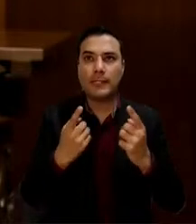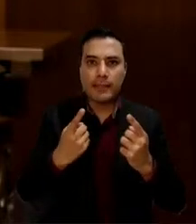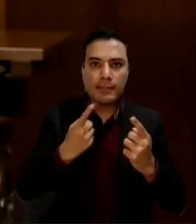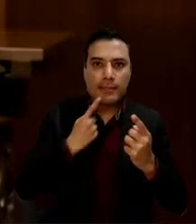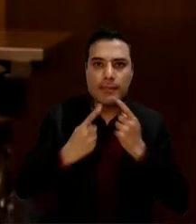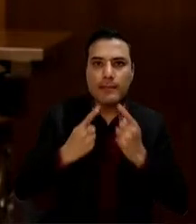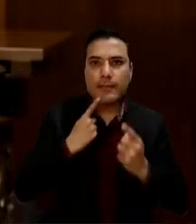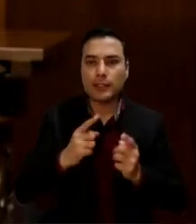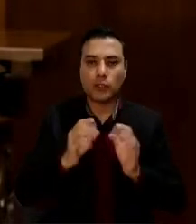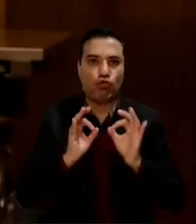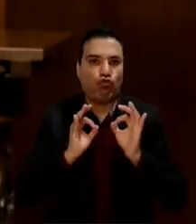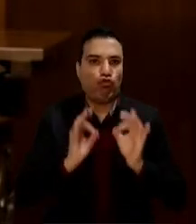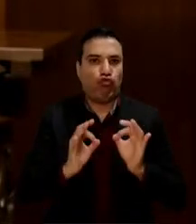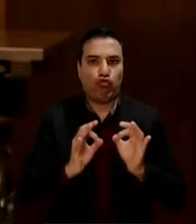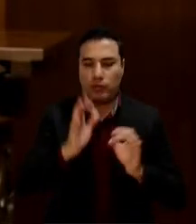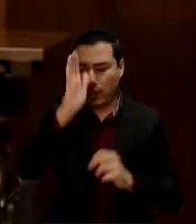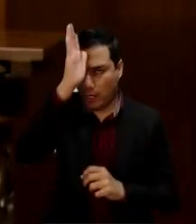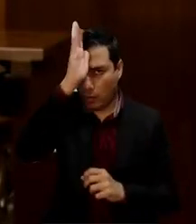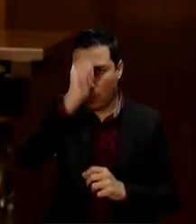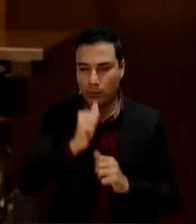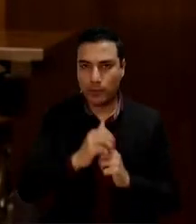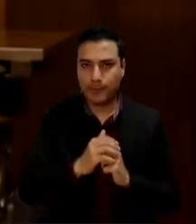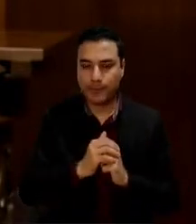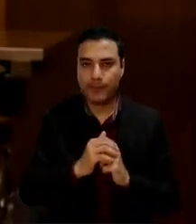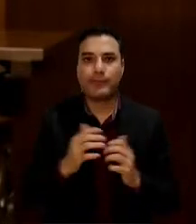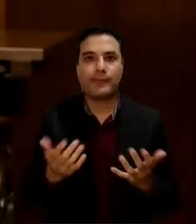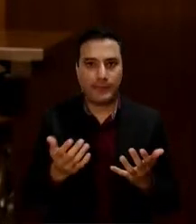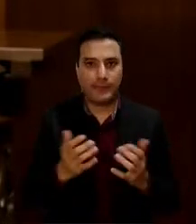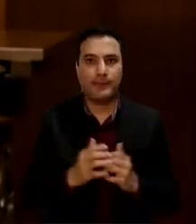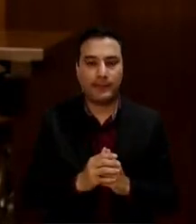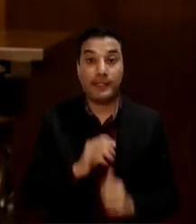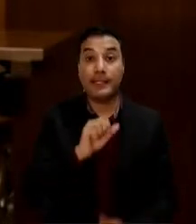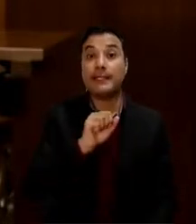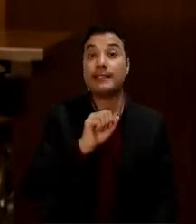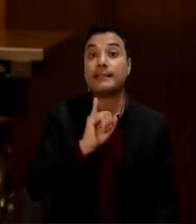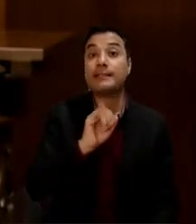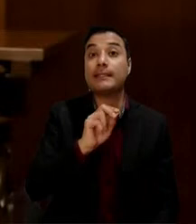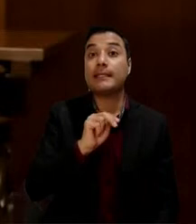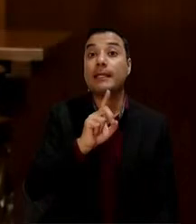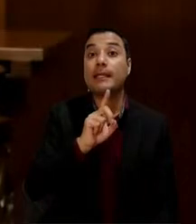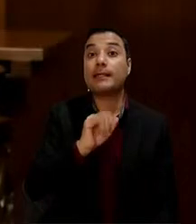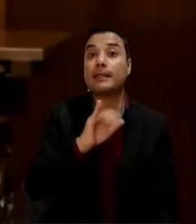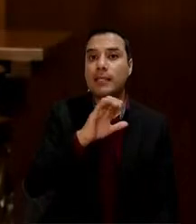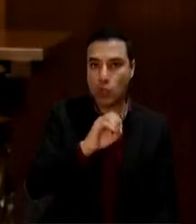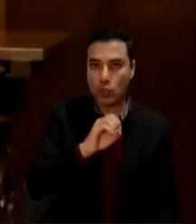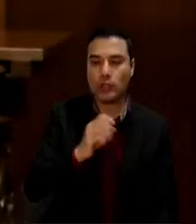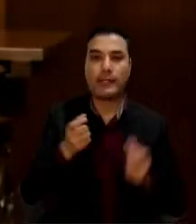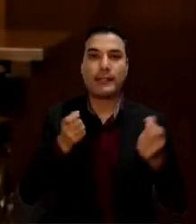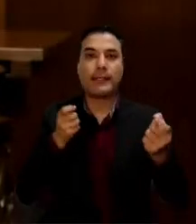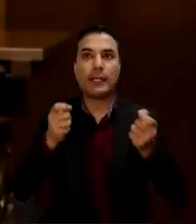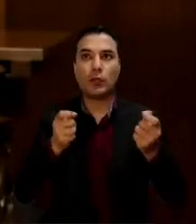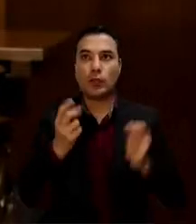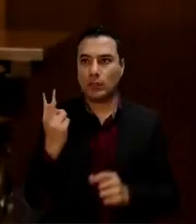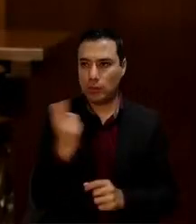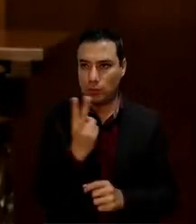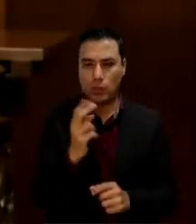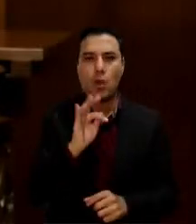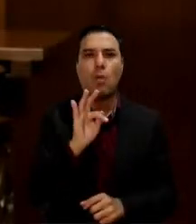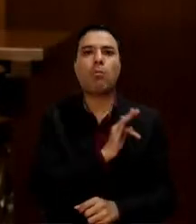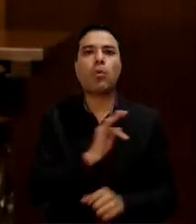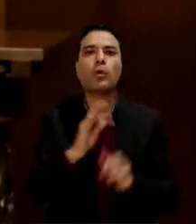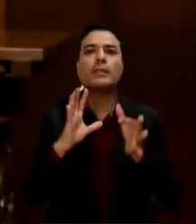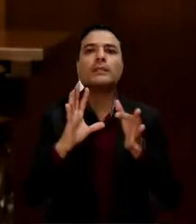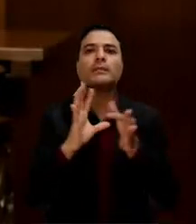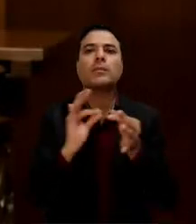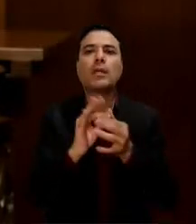en sesiones de cabildo, mediante el cual la persona síndico y regidor explique de manera formal las razones y